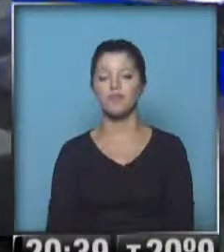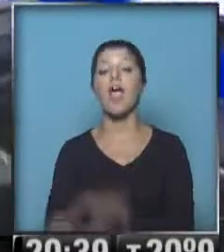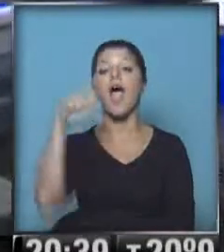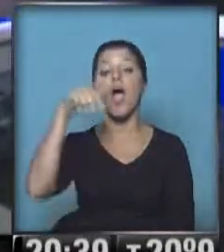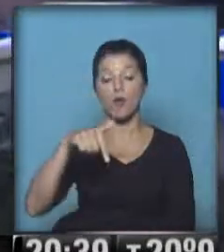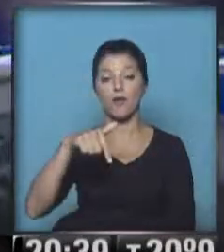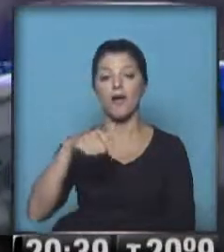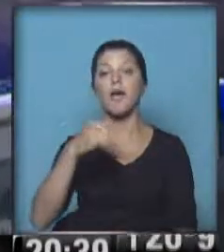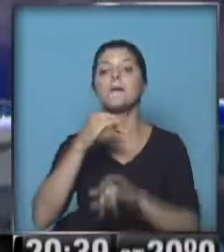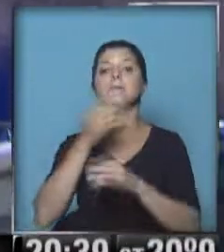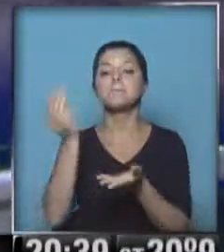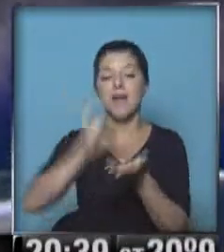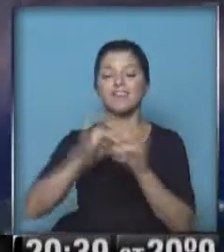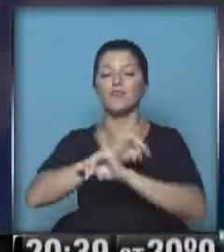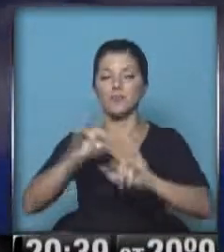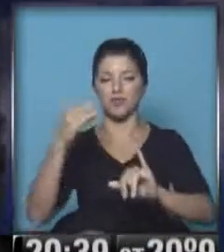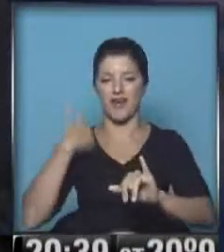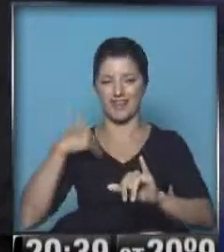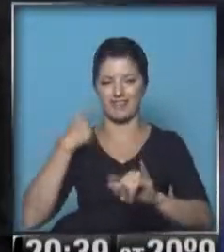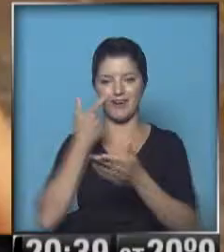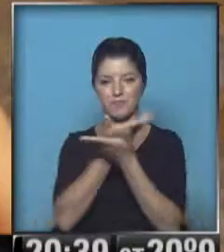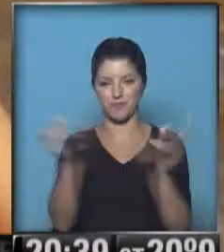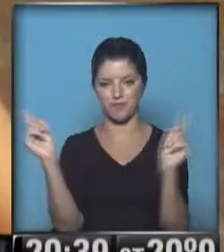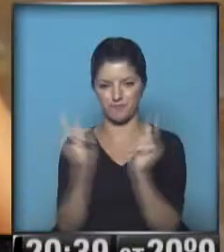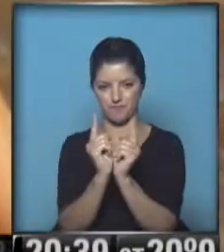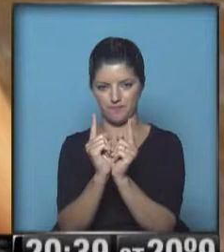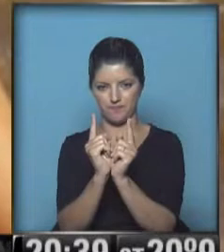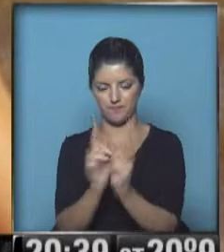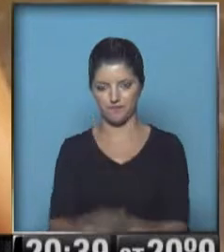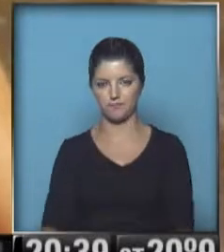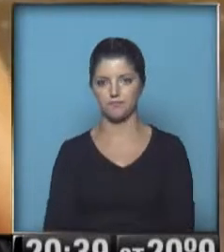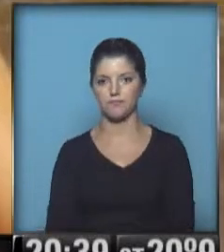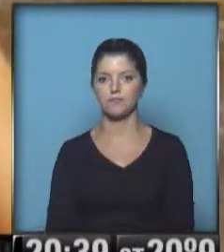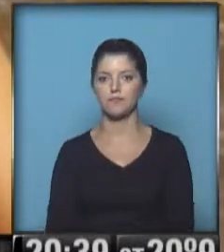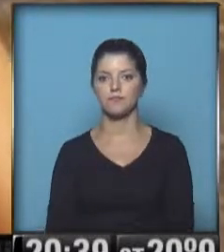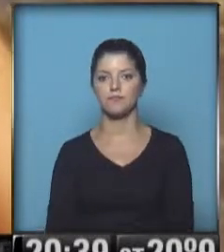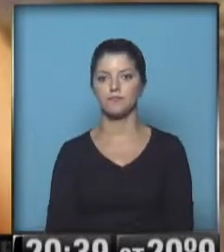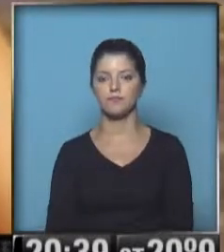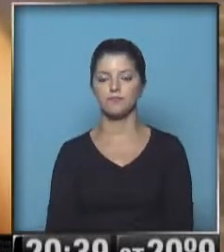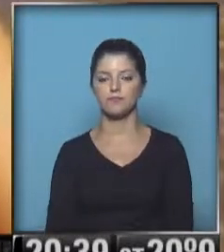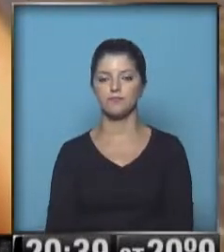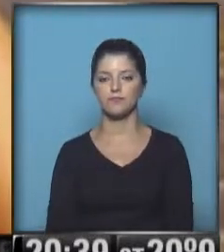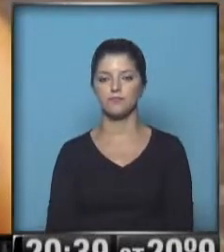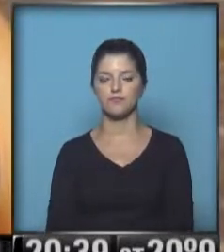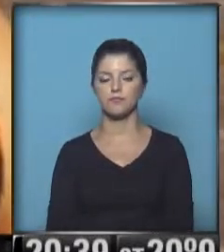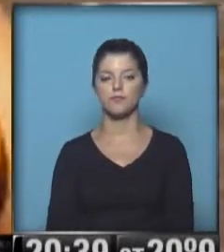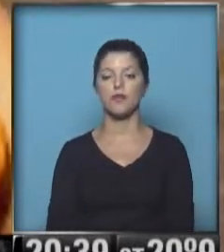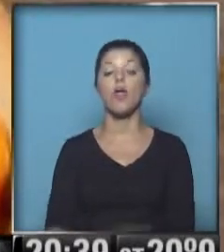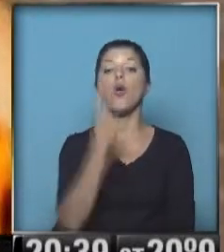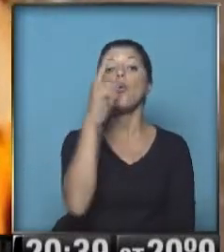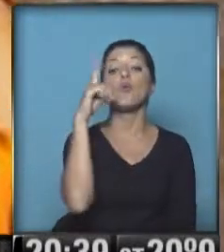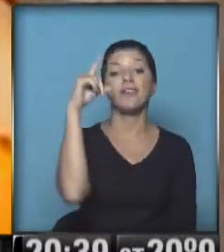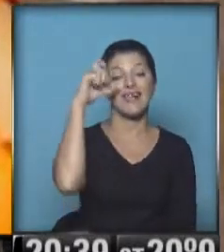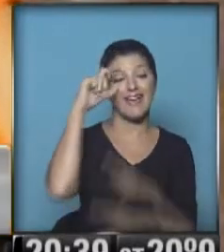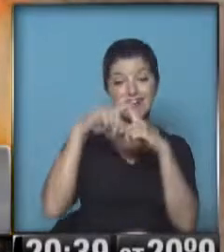Compartimos ahora más noticias nacionales en esta síntesis. De la estudiante chilena. Detuvieron a un exnovio